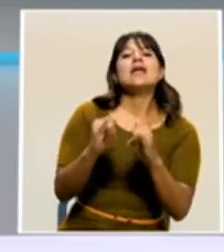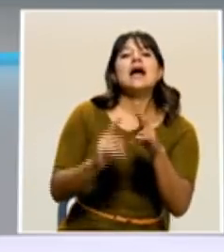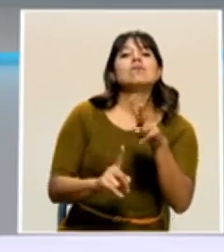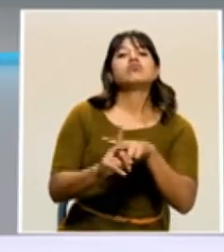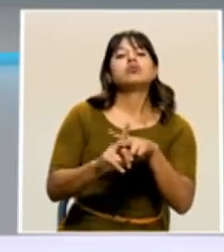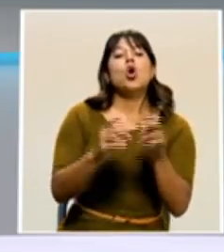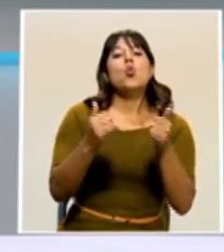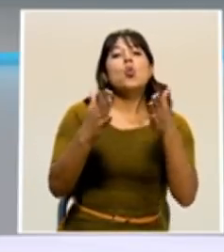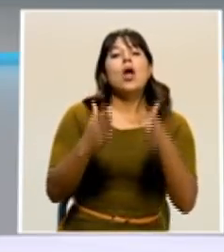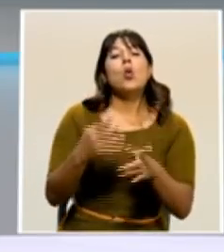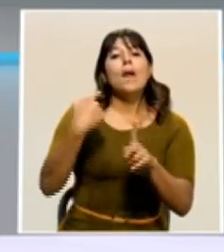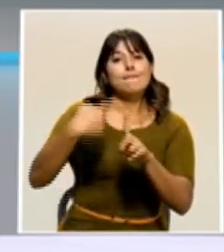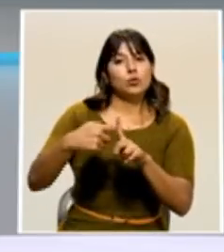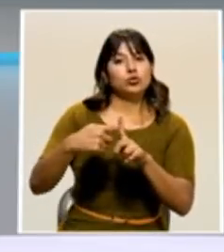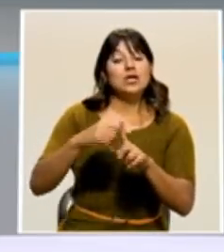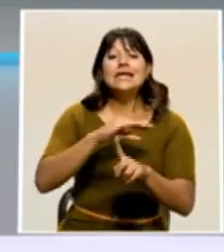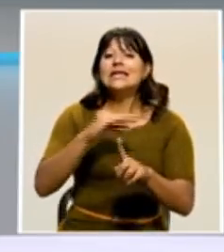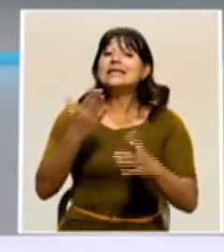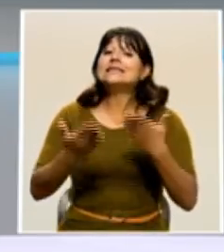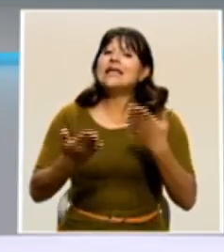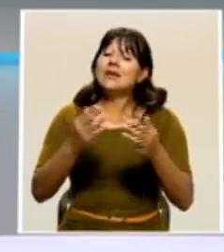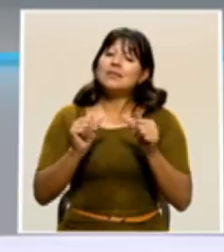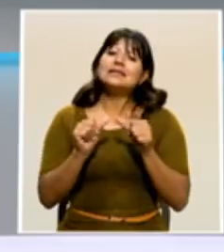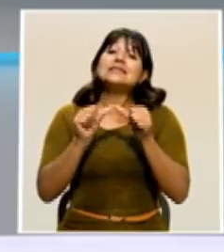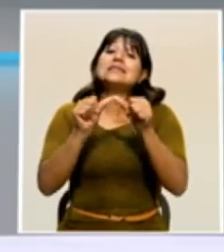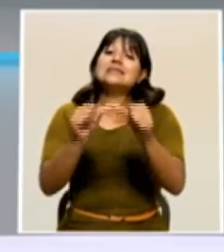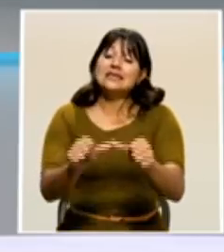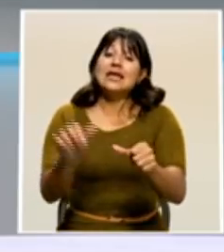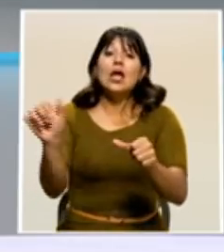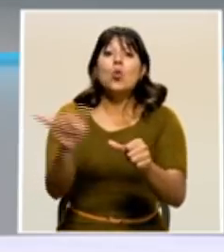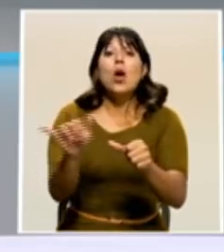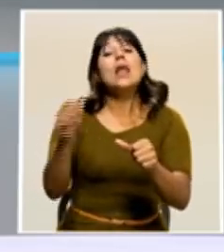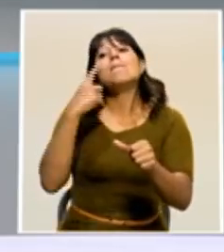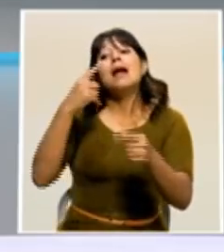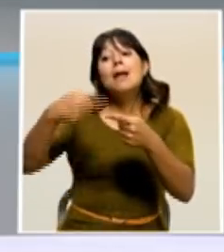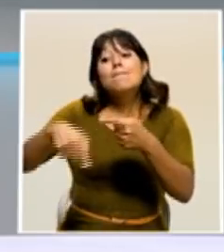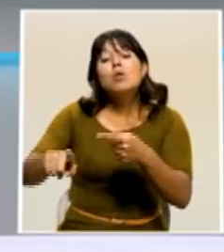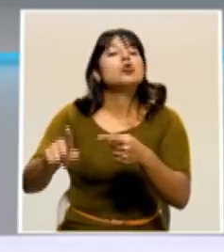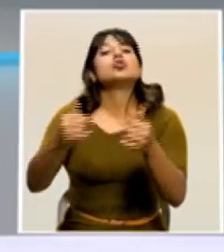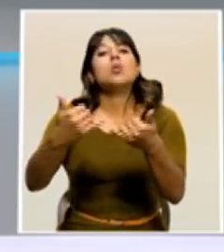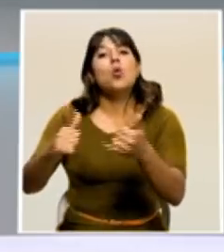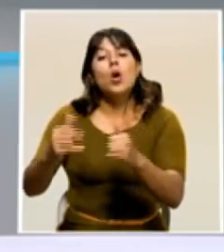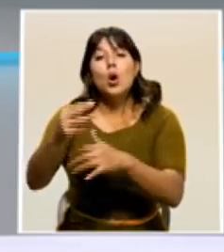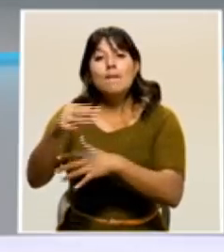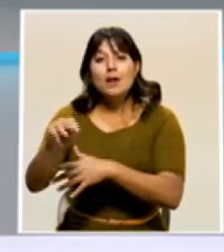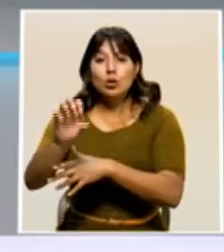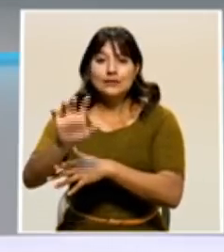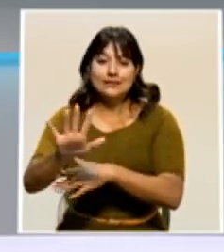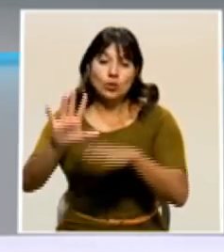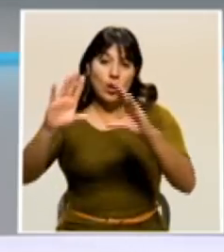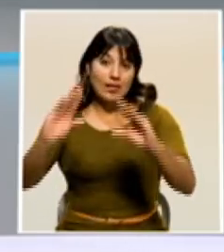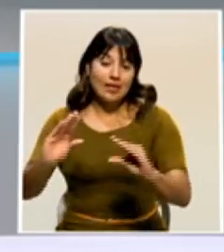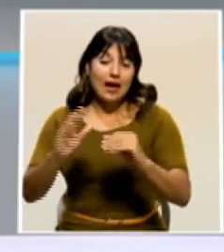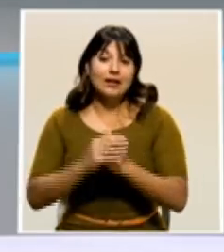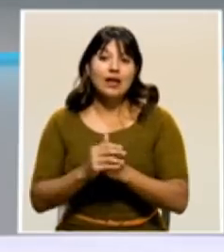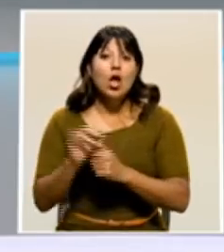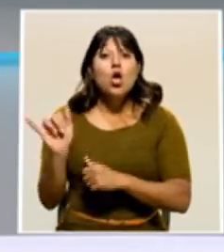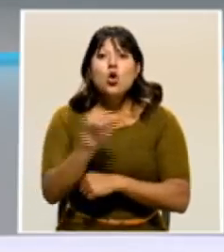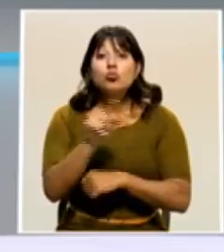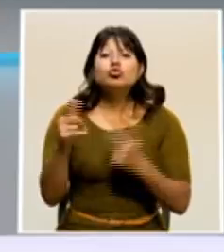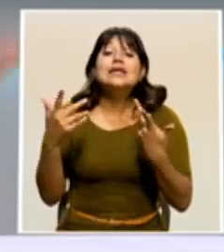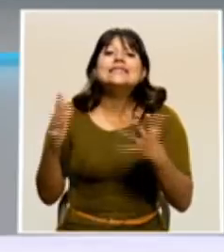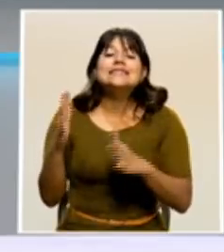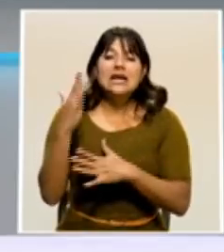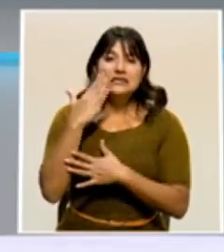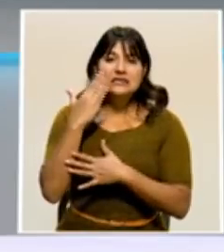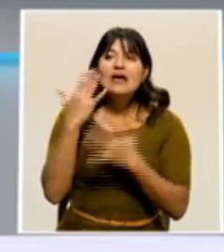probable que eso siga manteniéndose para el partido que vamos a tener este miércoles a las 5 de la tarde. Como ya se sabe, ya se ha